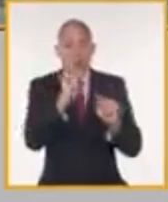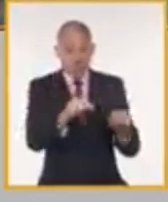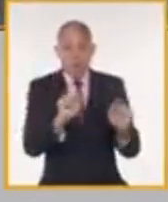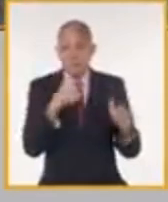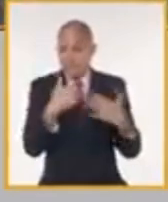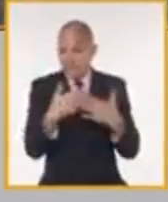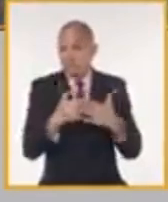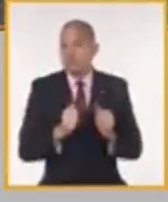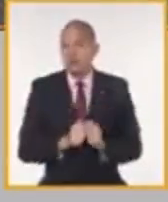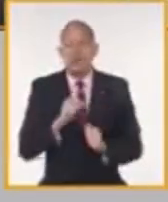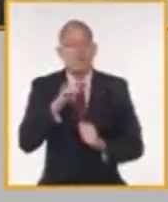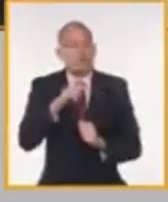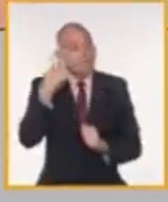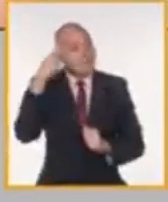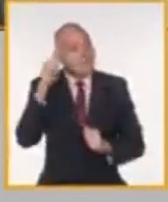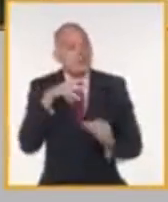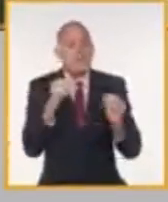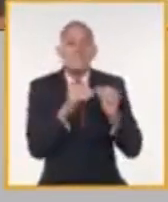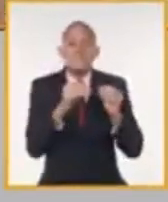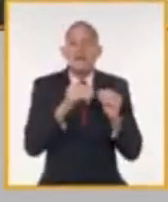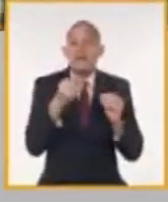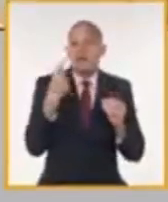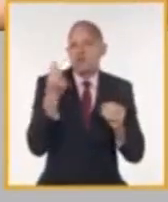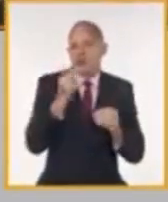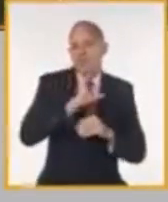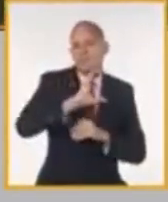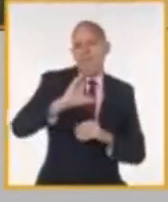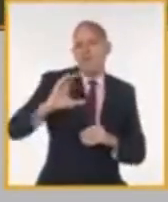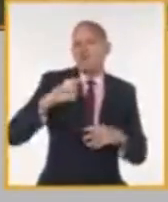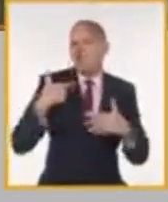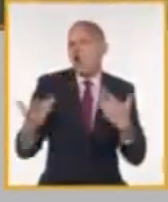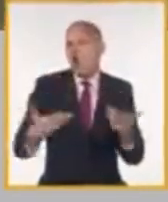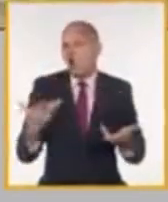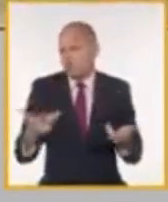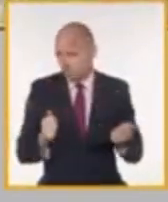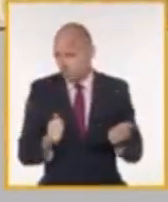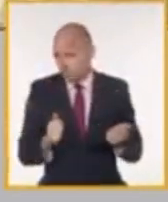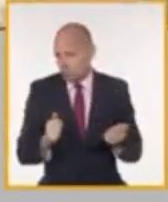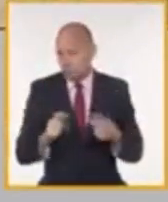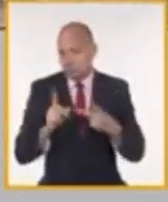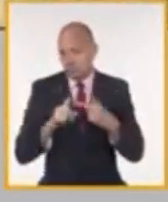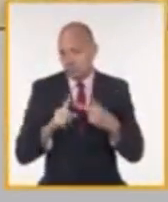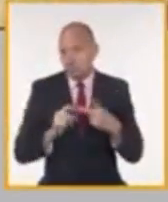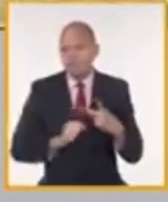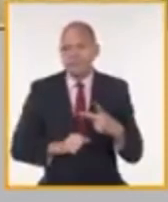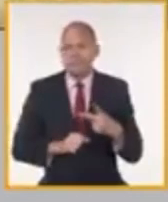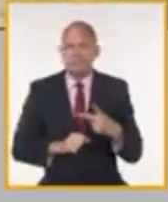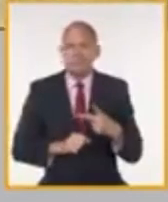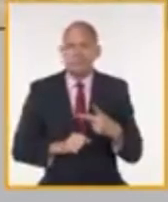de nadie, sino del actuar de la empresa. Primero, que segundo, que se logre